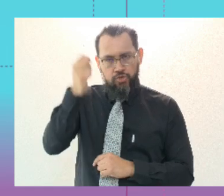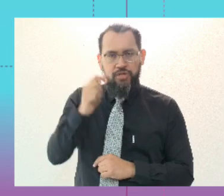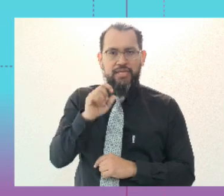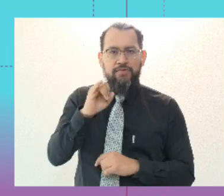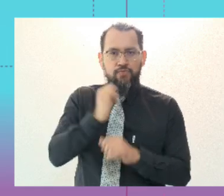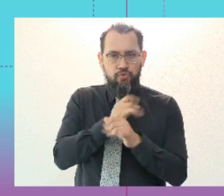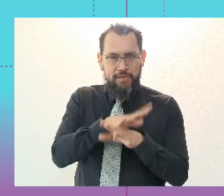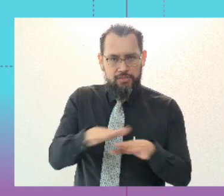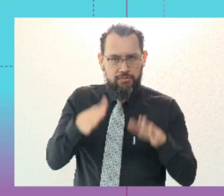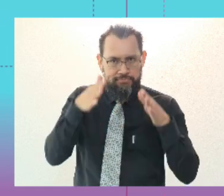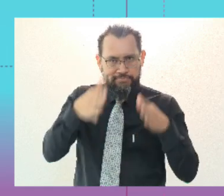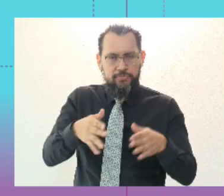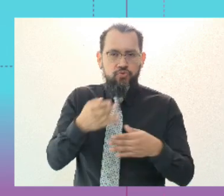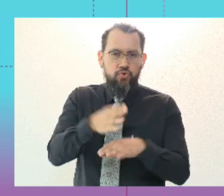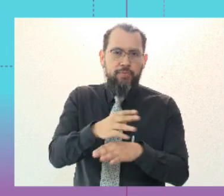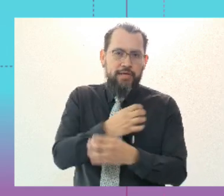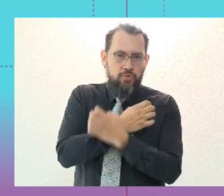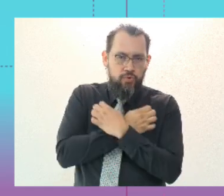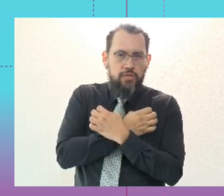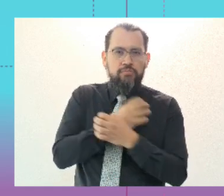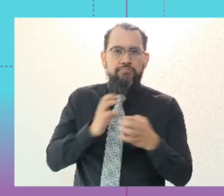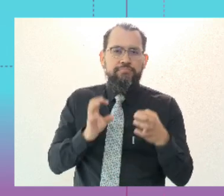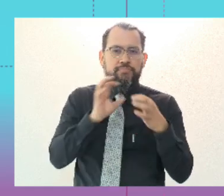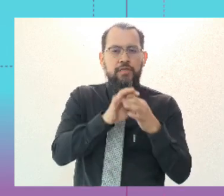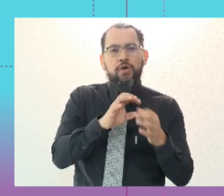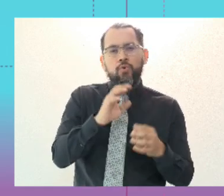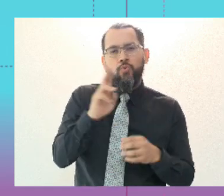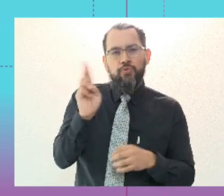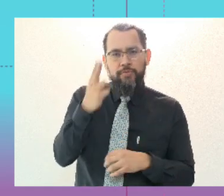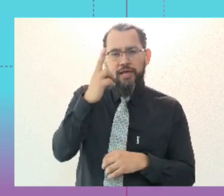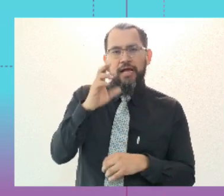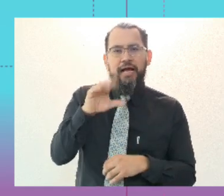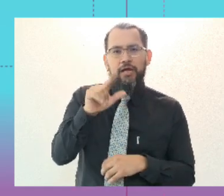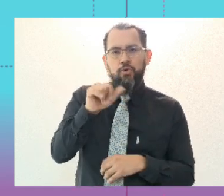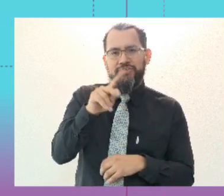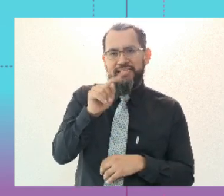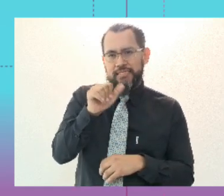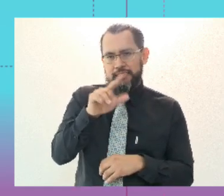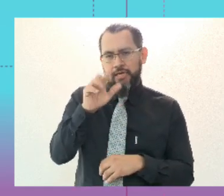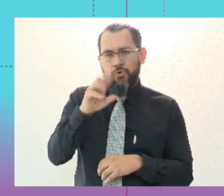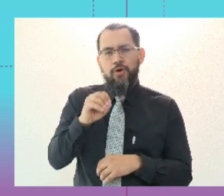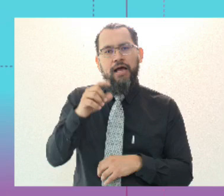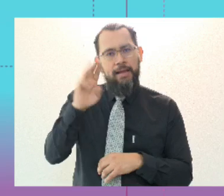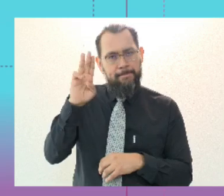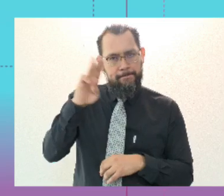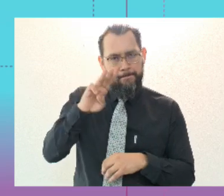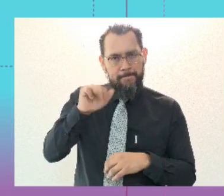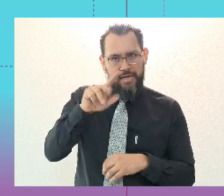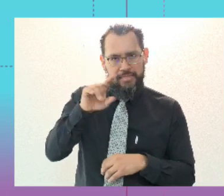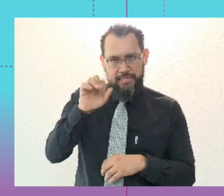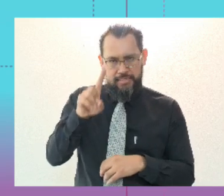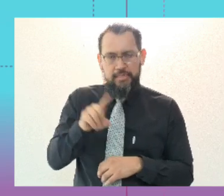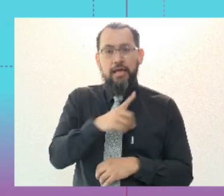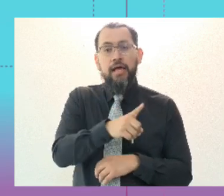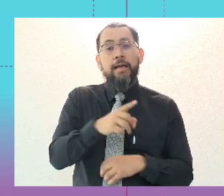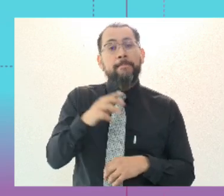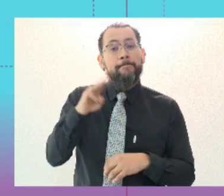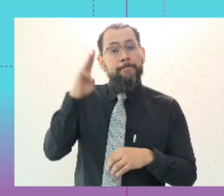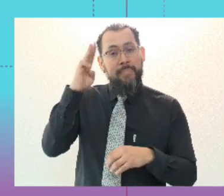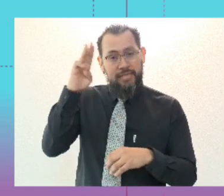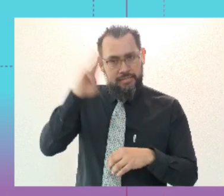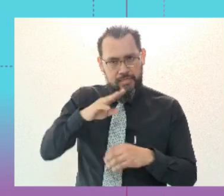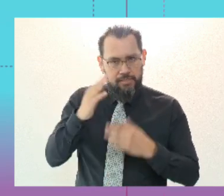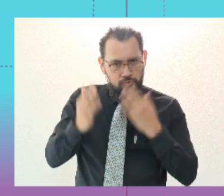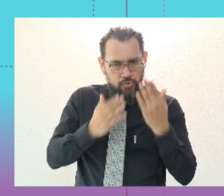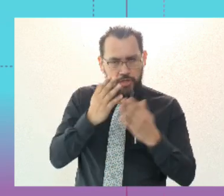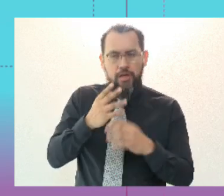información aplicadas a la educación por la Universidad Carlos III de Madrid, maestrante de administración pública en el INAP y